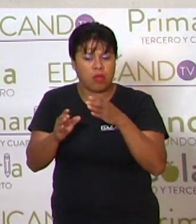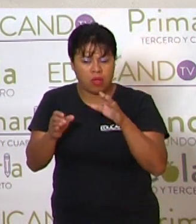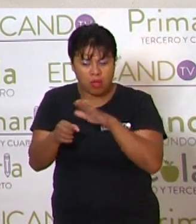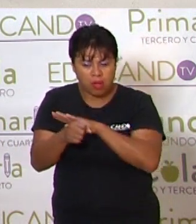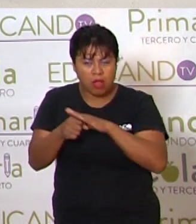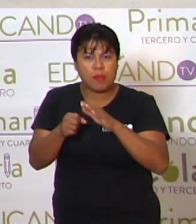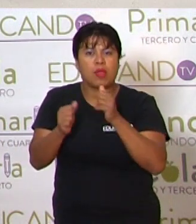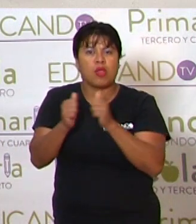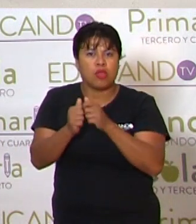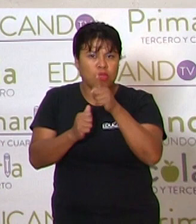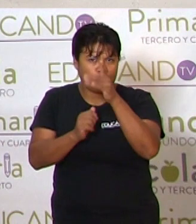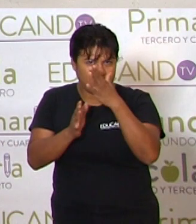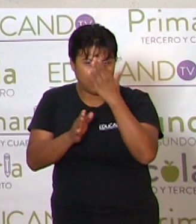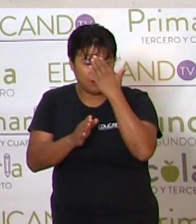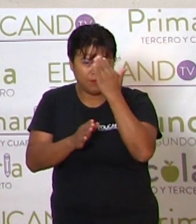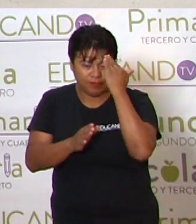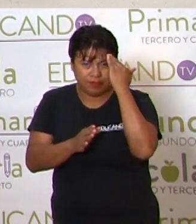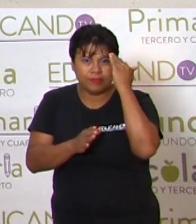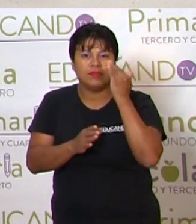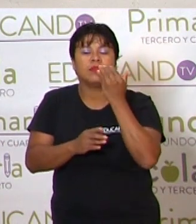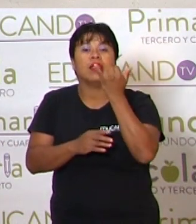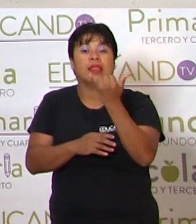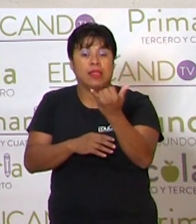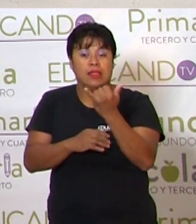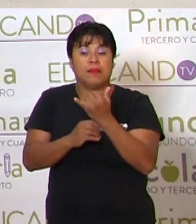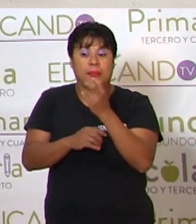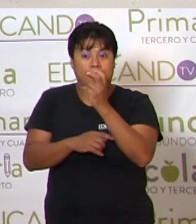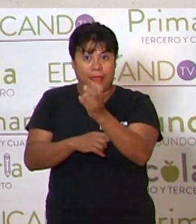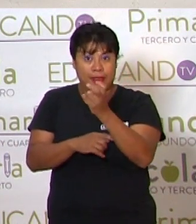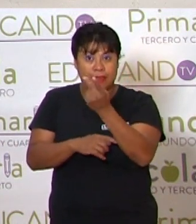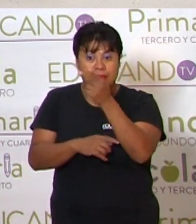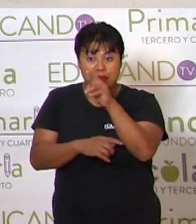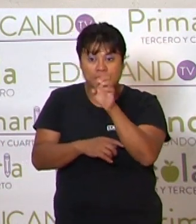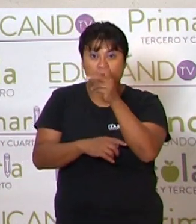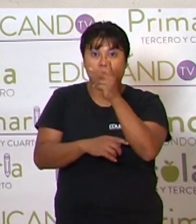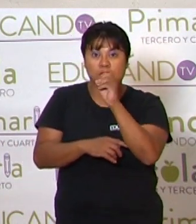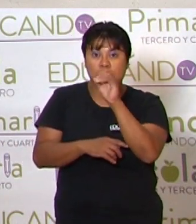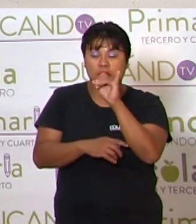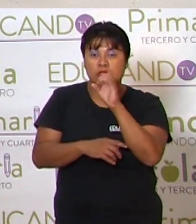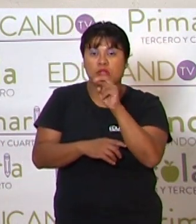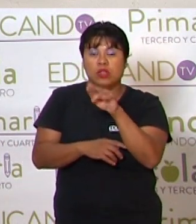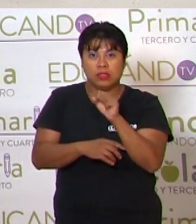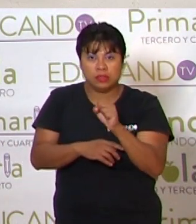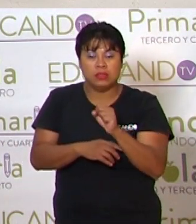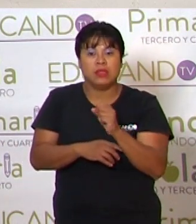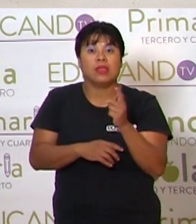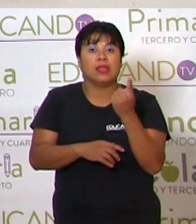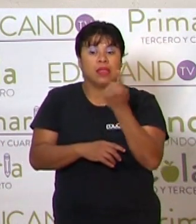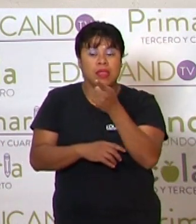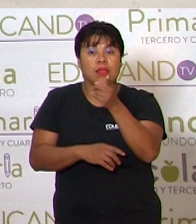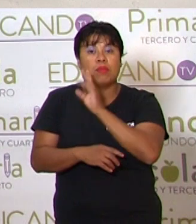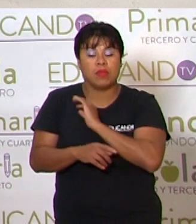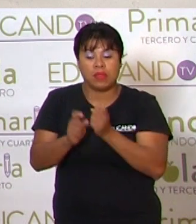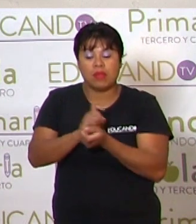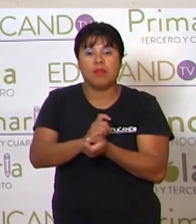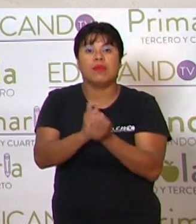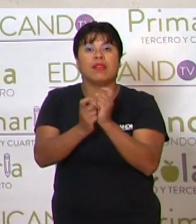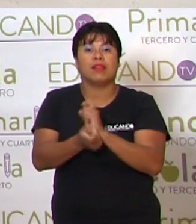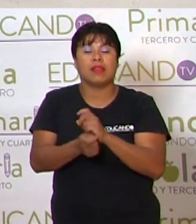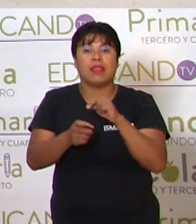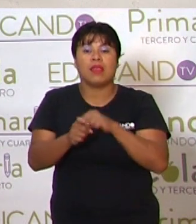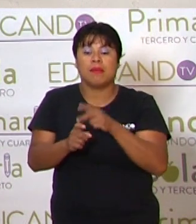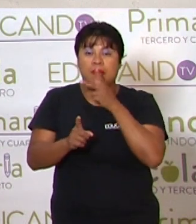etc. Bien, esas ya las conoces. Bien, y estas preposiciones que se van a